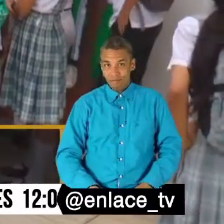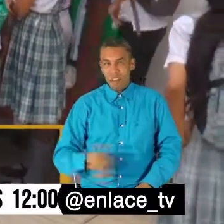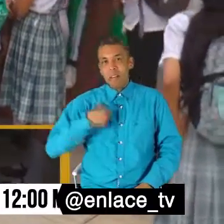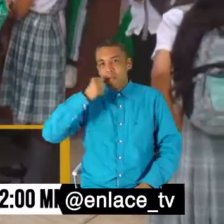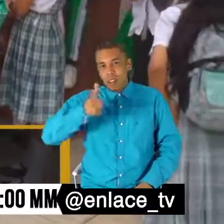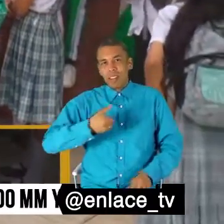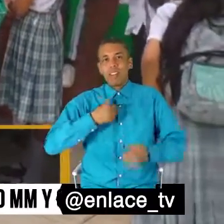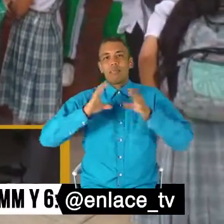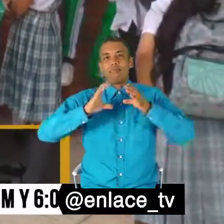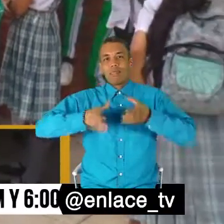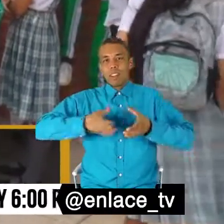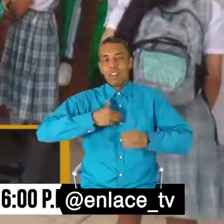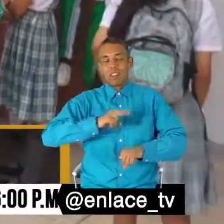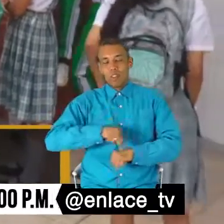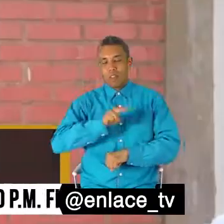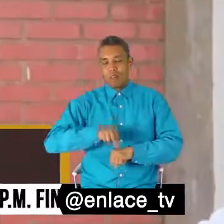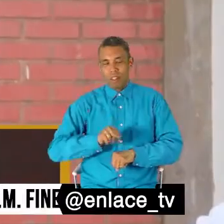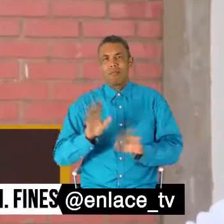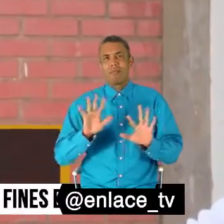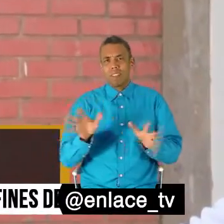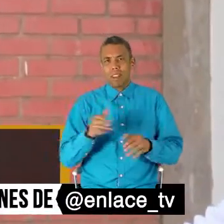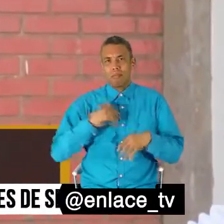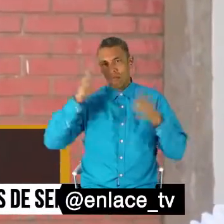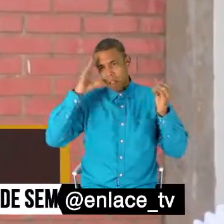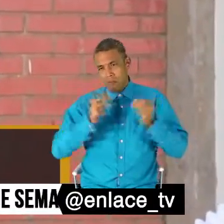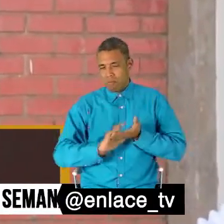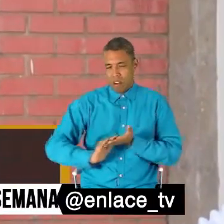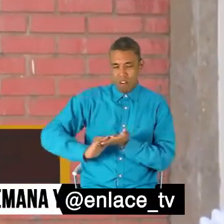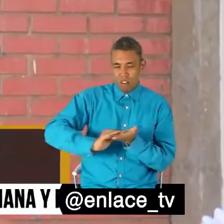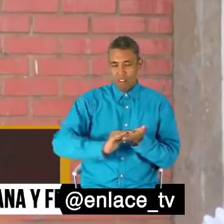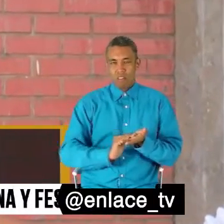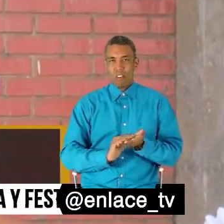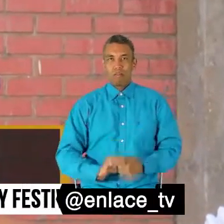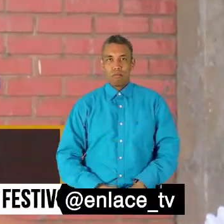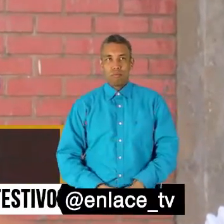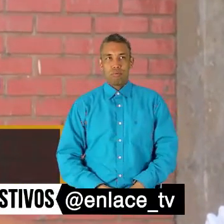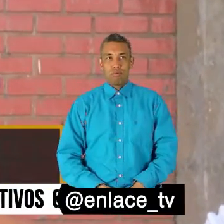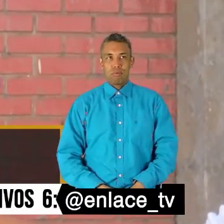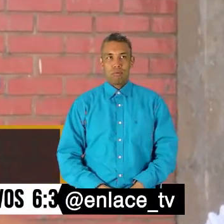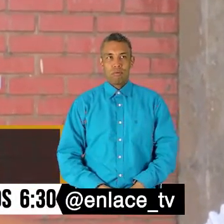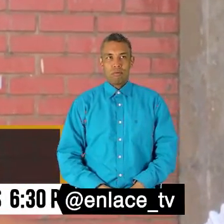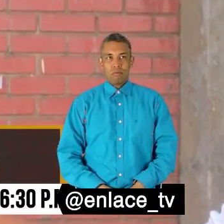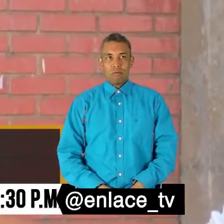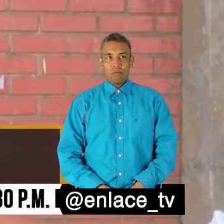Secretaría de Educación llegaron a un acuerdo. El acuerdo fue de que una docente iba a